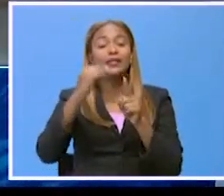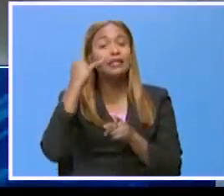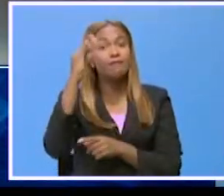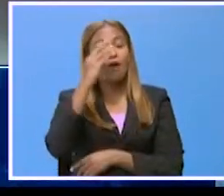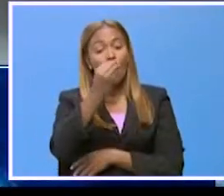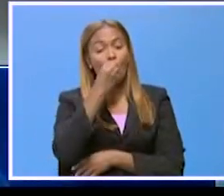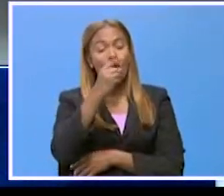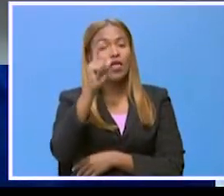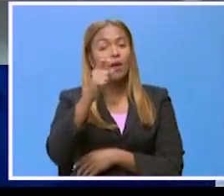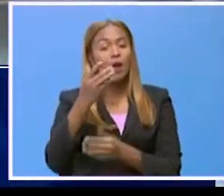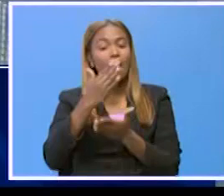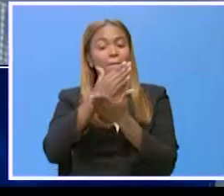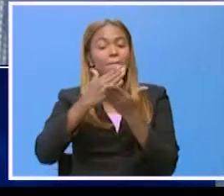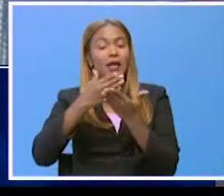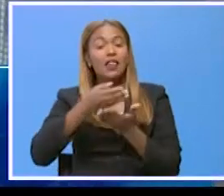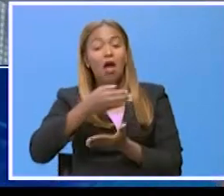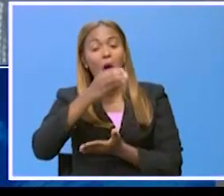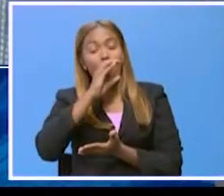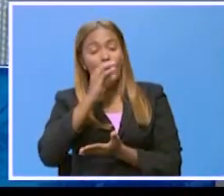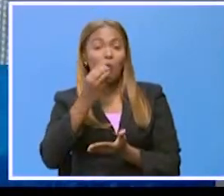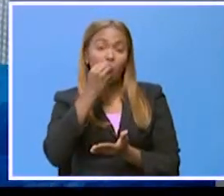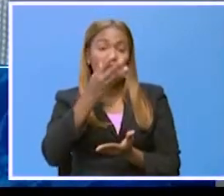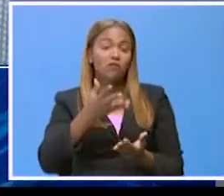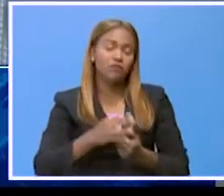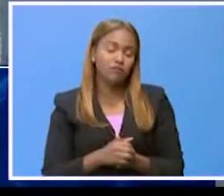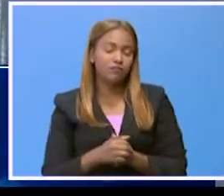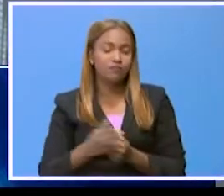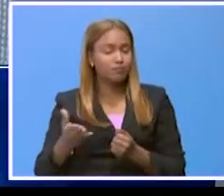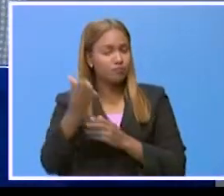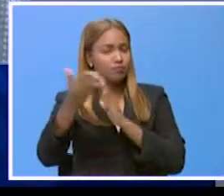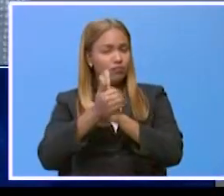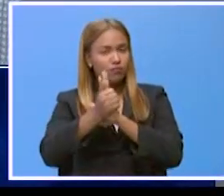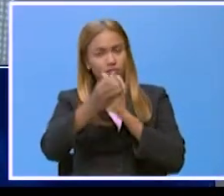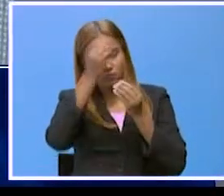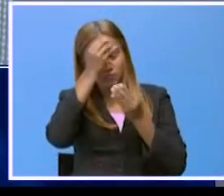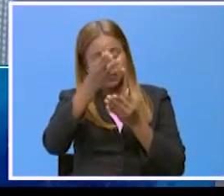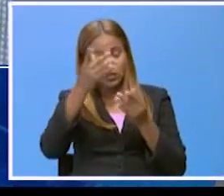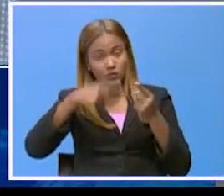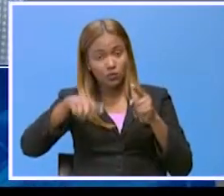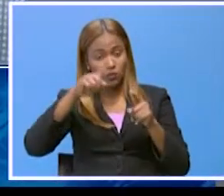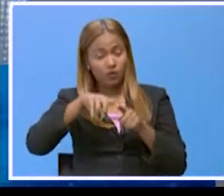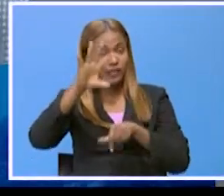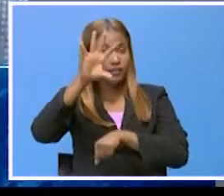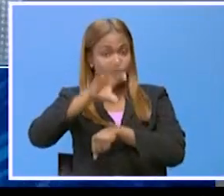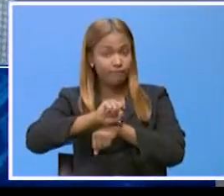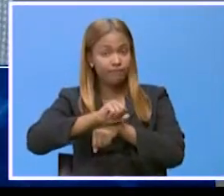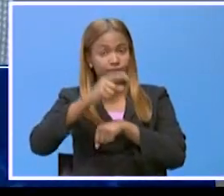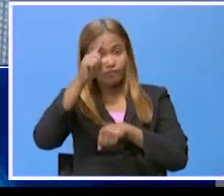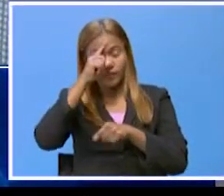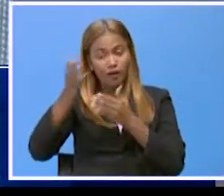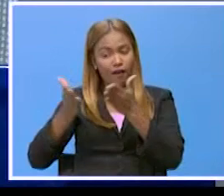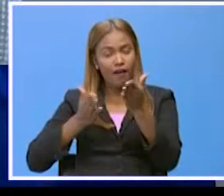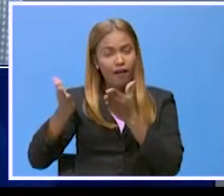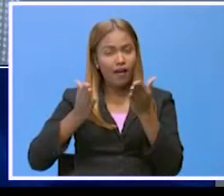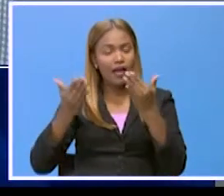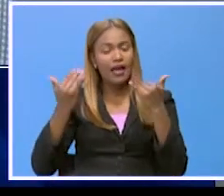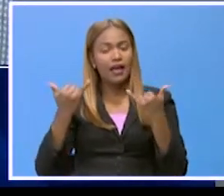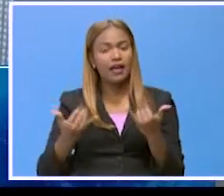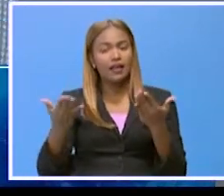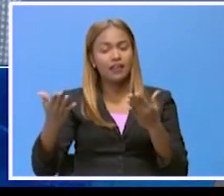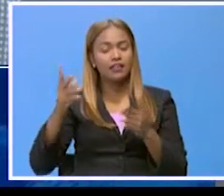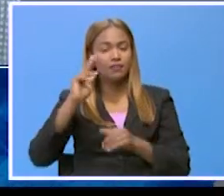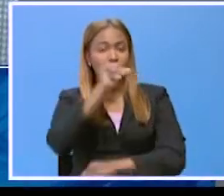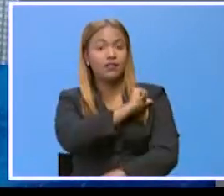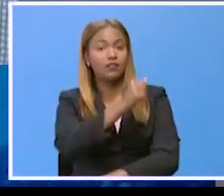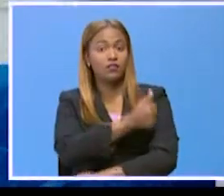solamente media taza los expertos ofrecieron estas informaciones durante el acostumbrado conversatorio que realizan estas